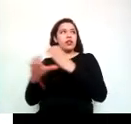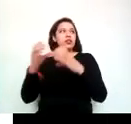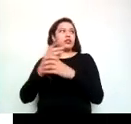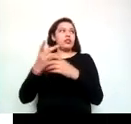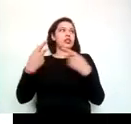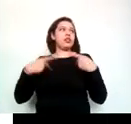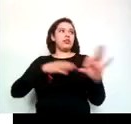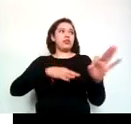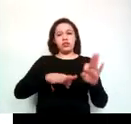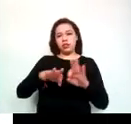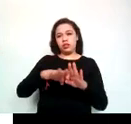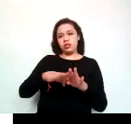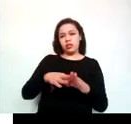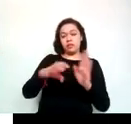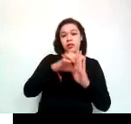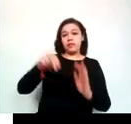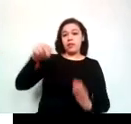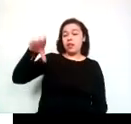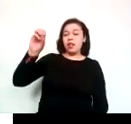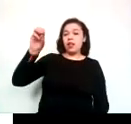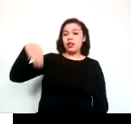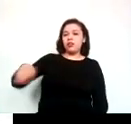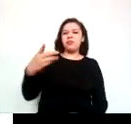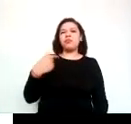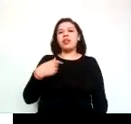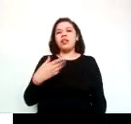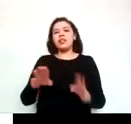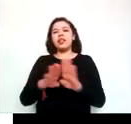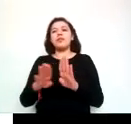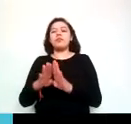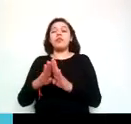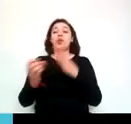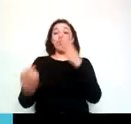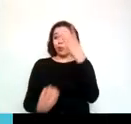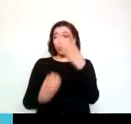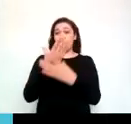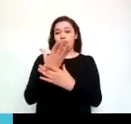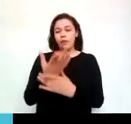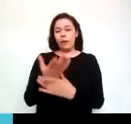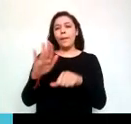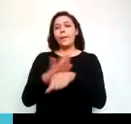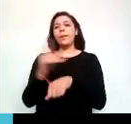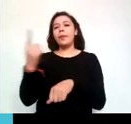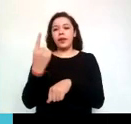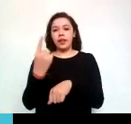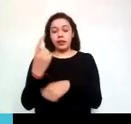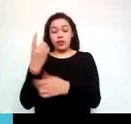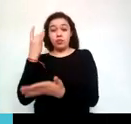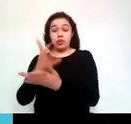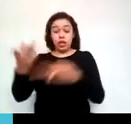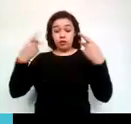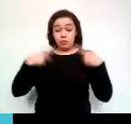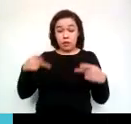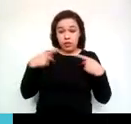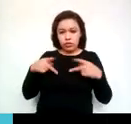Y en este caso, la NOM para nosotros se nos hace que tiene un punto bastante innovador, puesto que ya no solo ve a la persona como